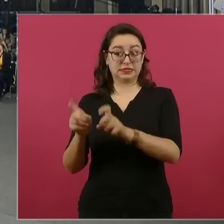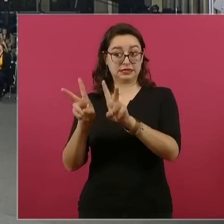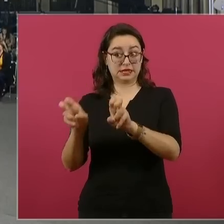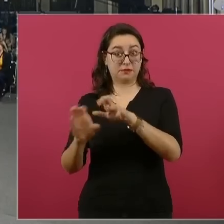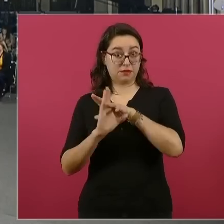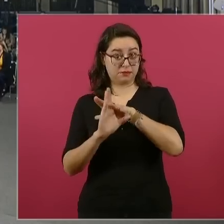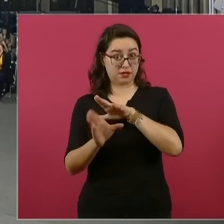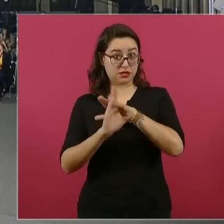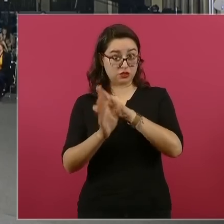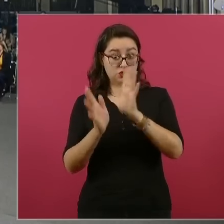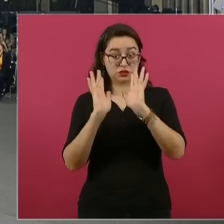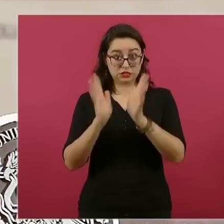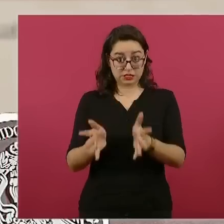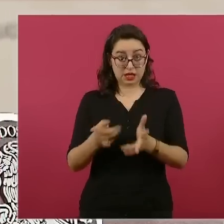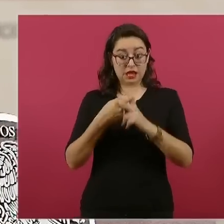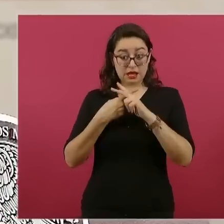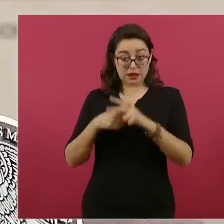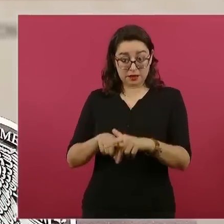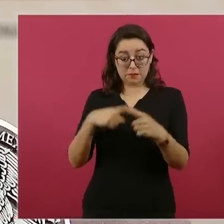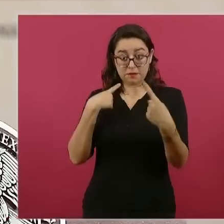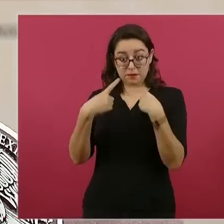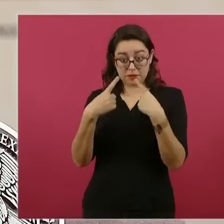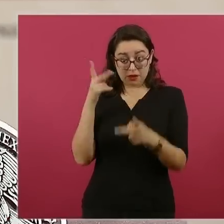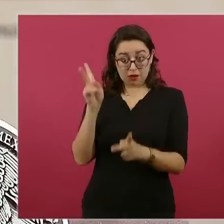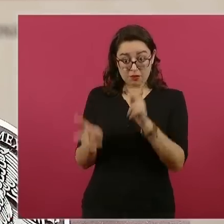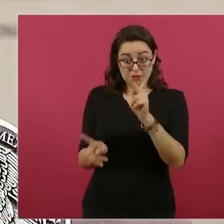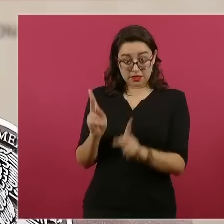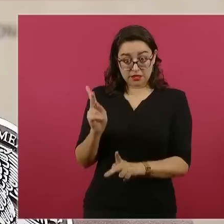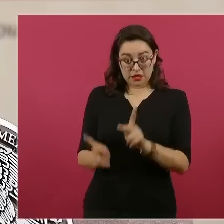temas, migración,